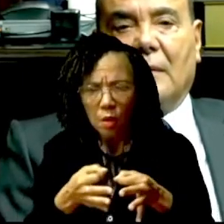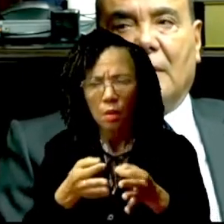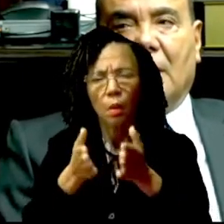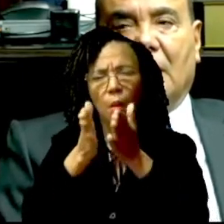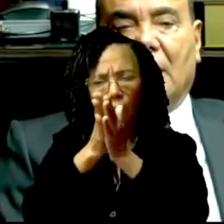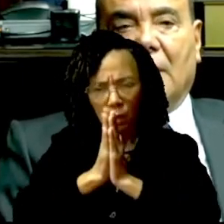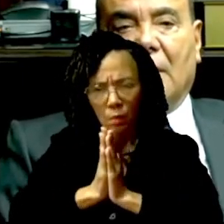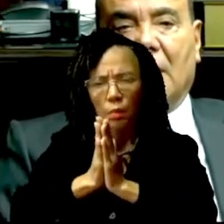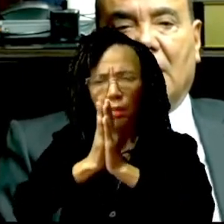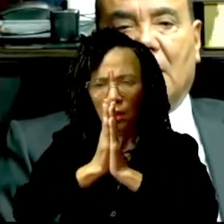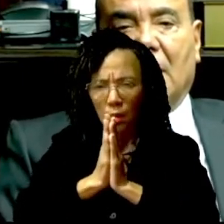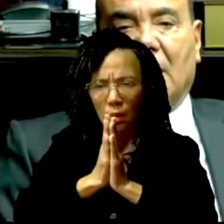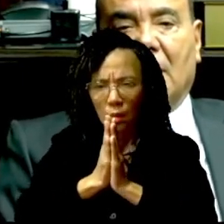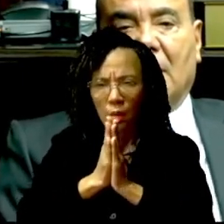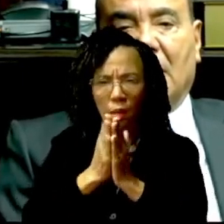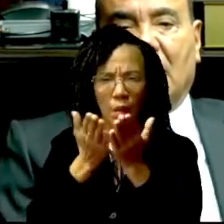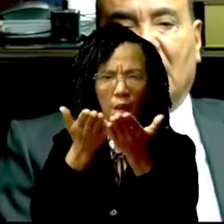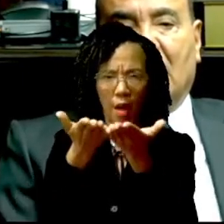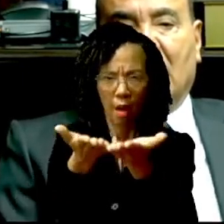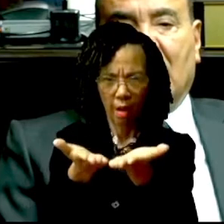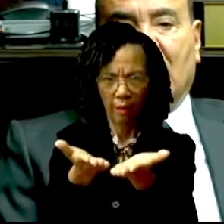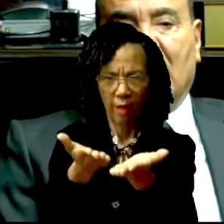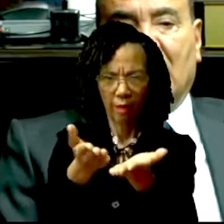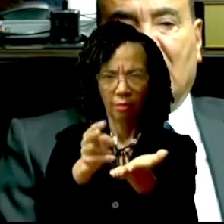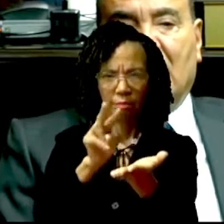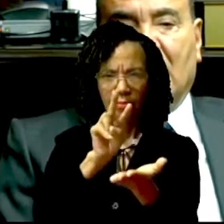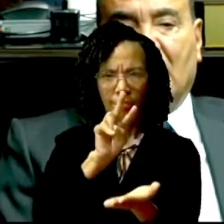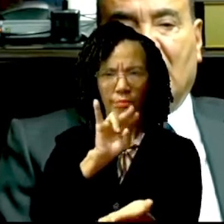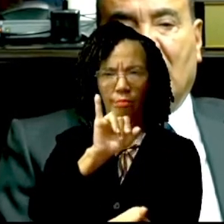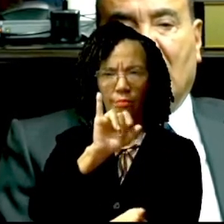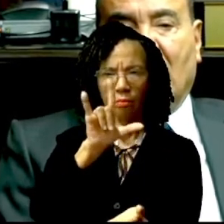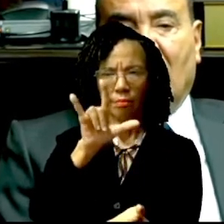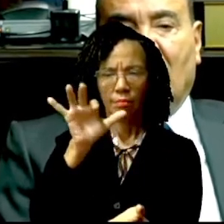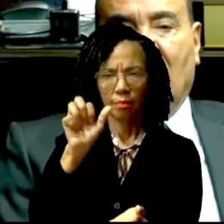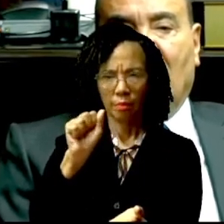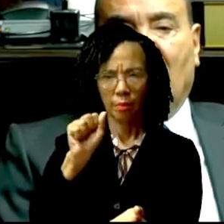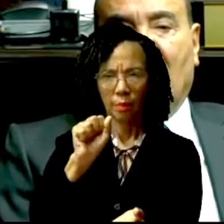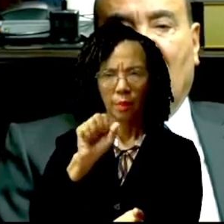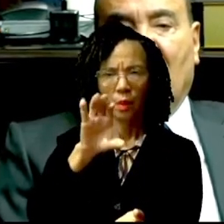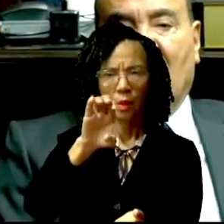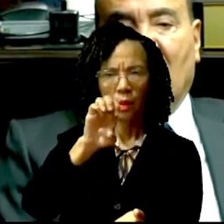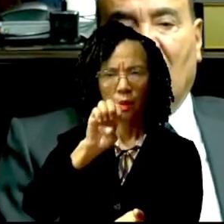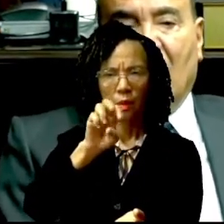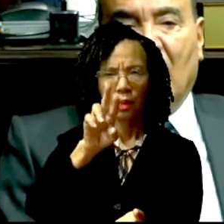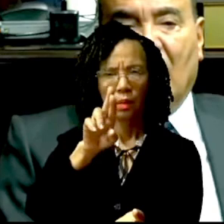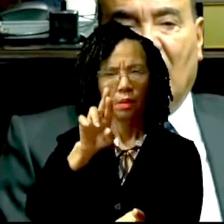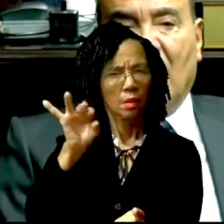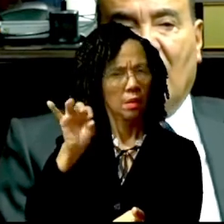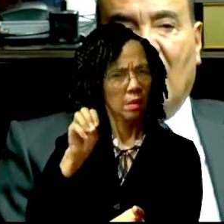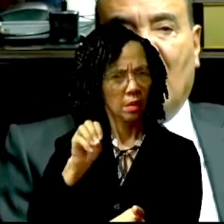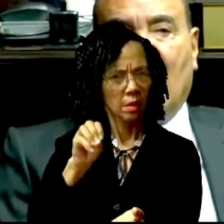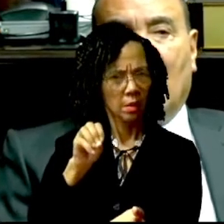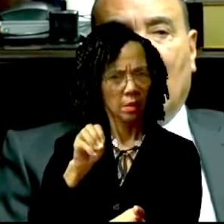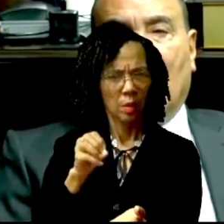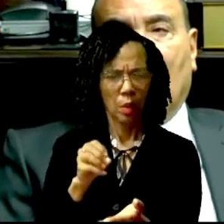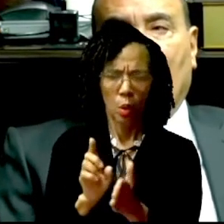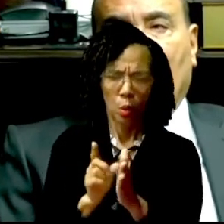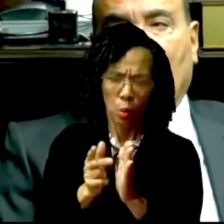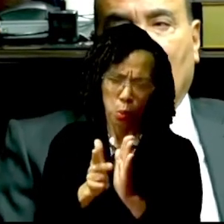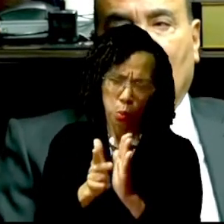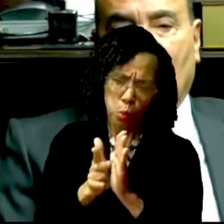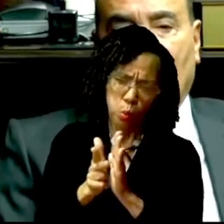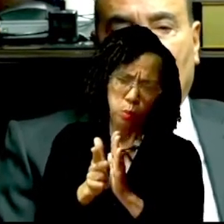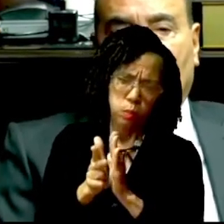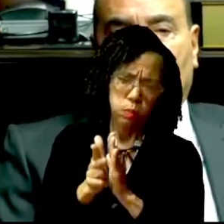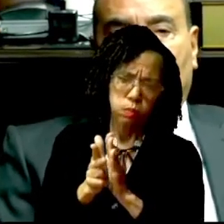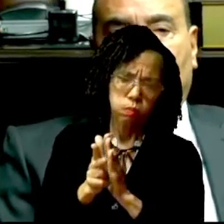ustedes no lo crean, para entrar a Villacerro a veces se dura hasta media hora, es una localidad